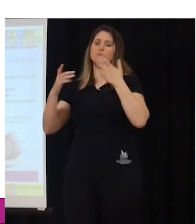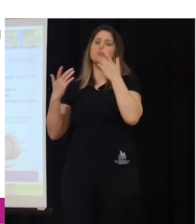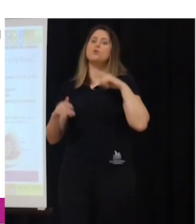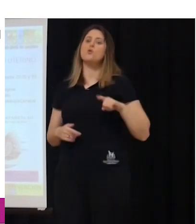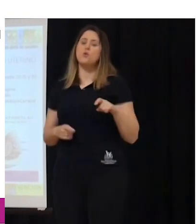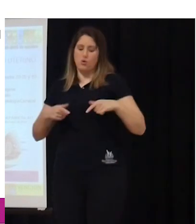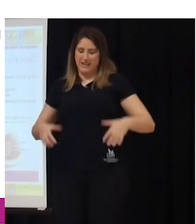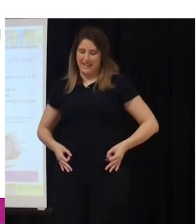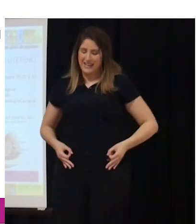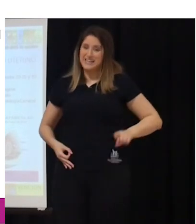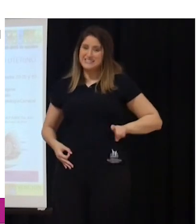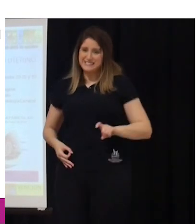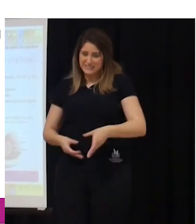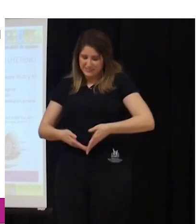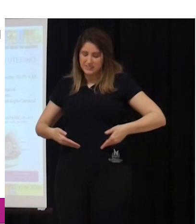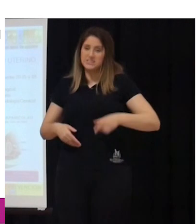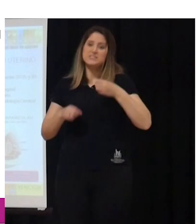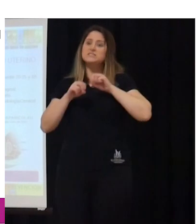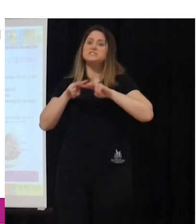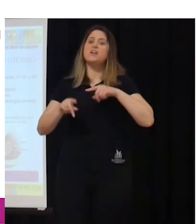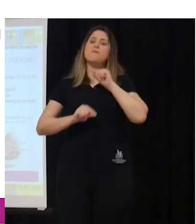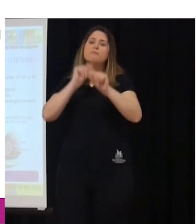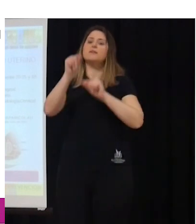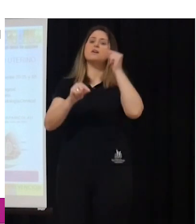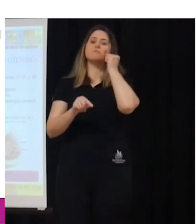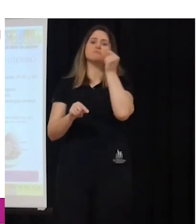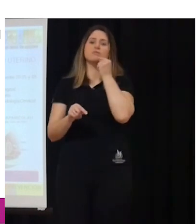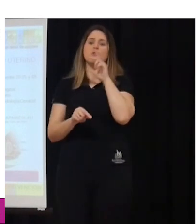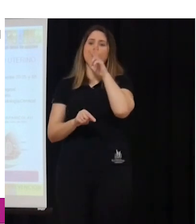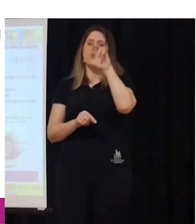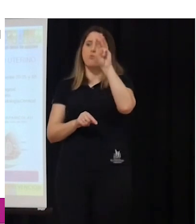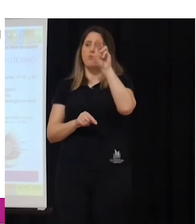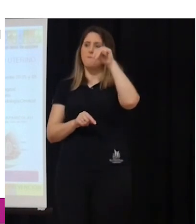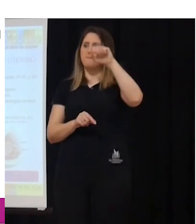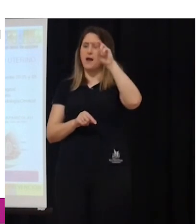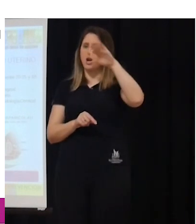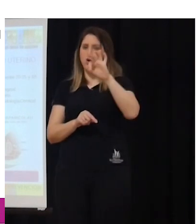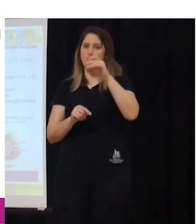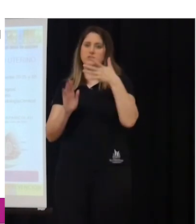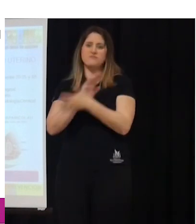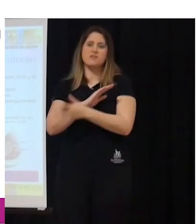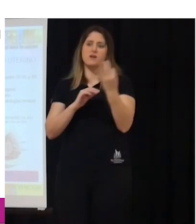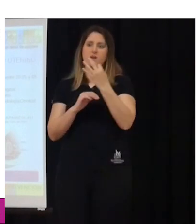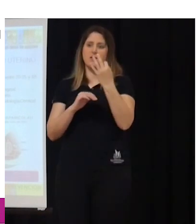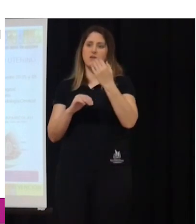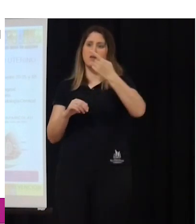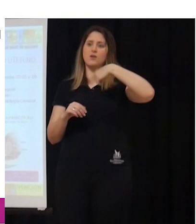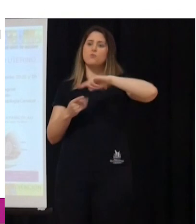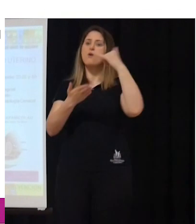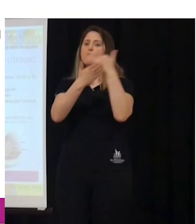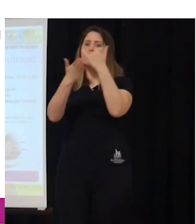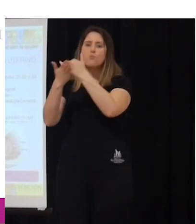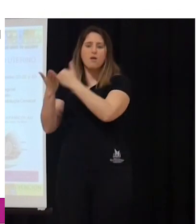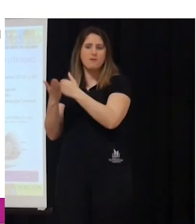cáncer de cuello de útero si uno no tiene la infección del virus del papiloma humano. Por tanto, lo mejor que puede hacer uno, porque las pruebas